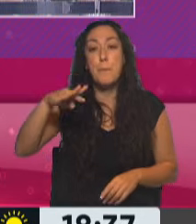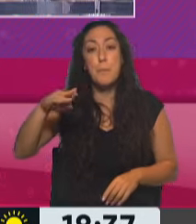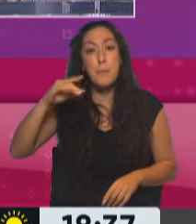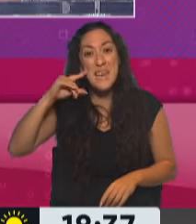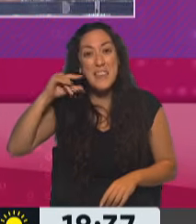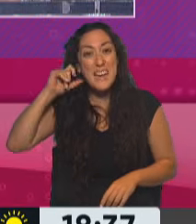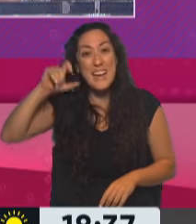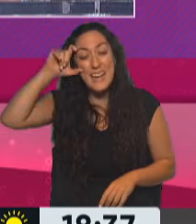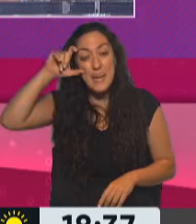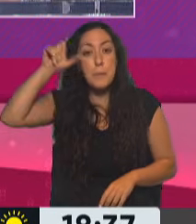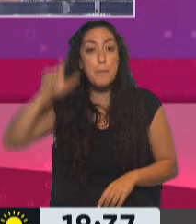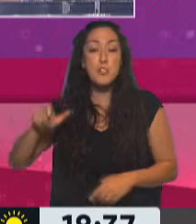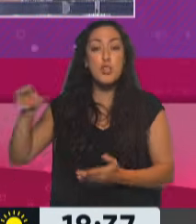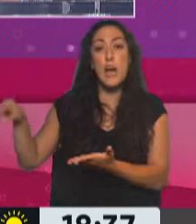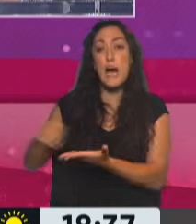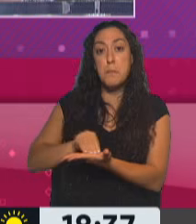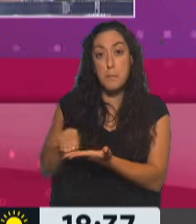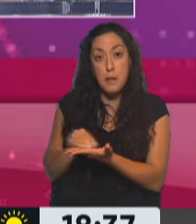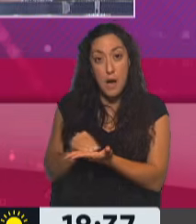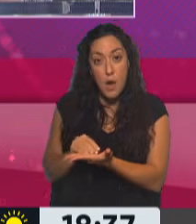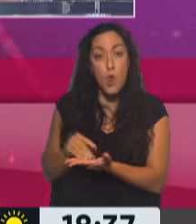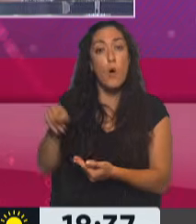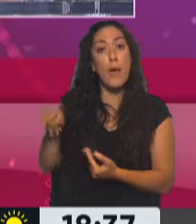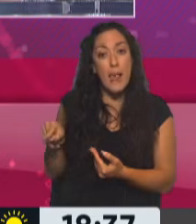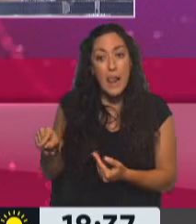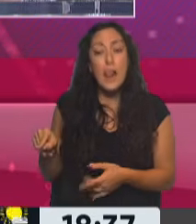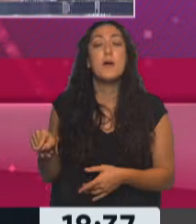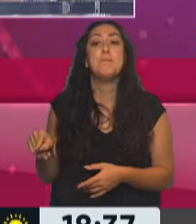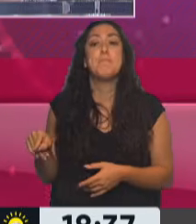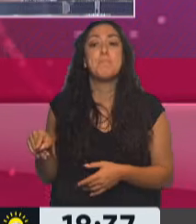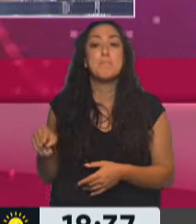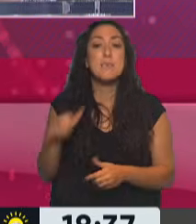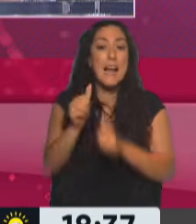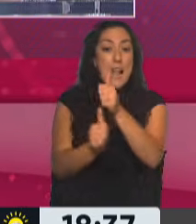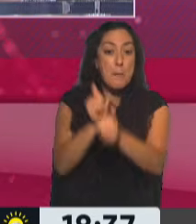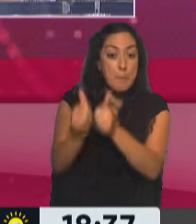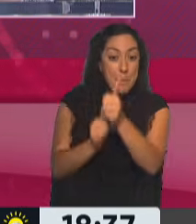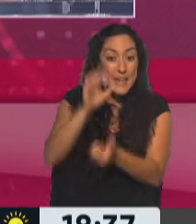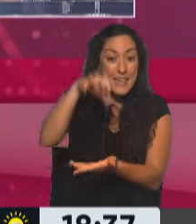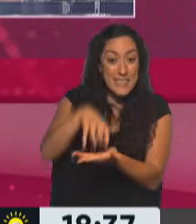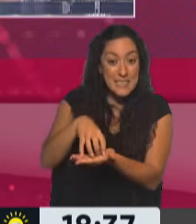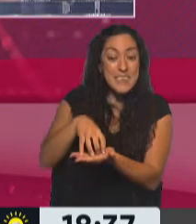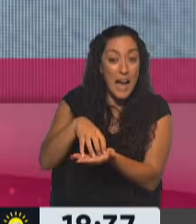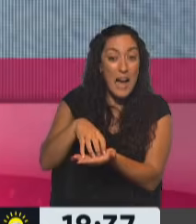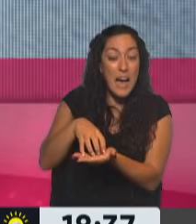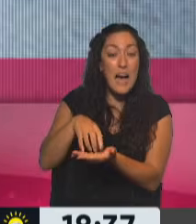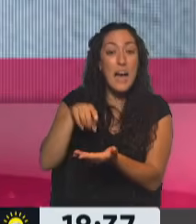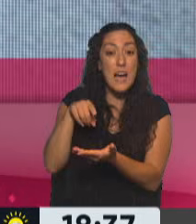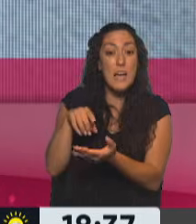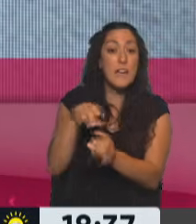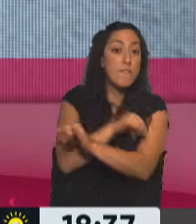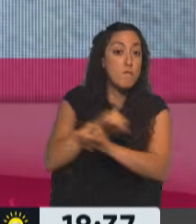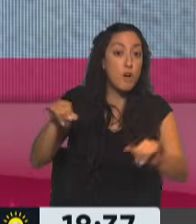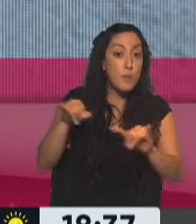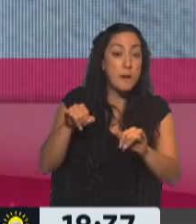un empleado que lo que termina haciendo es difundir que la empresa Cambridge Analytica utilizaba bases de datos